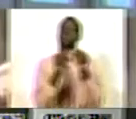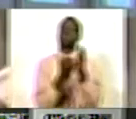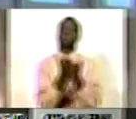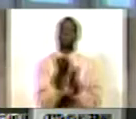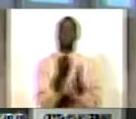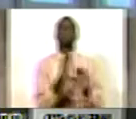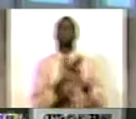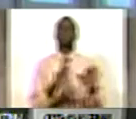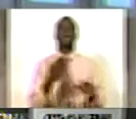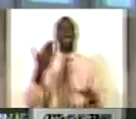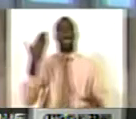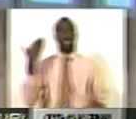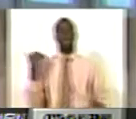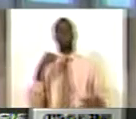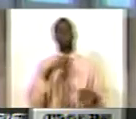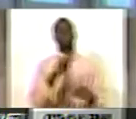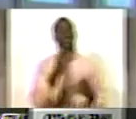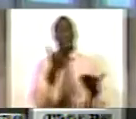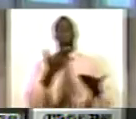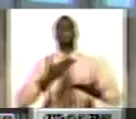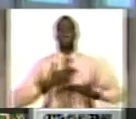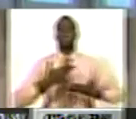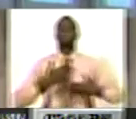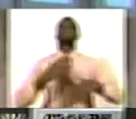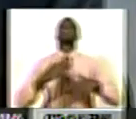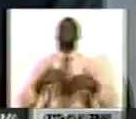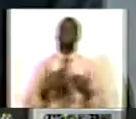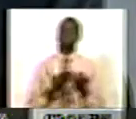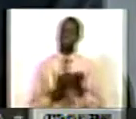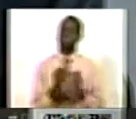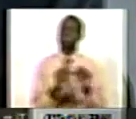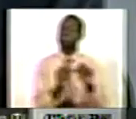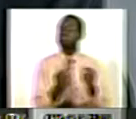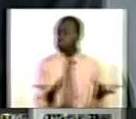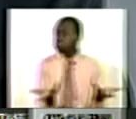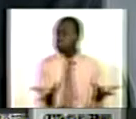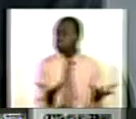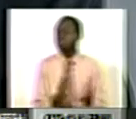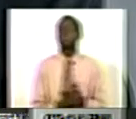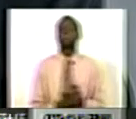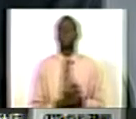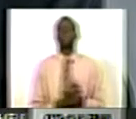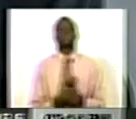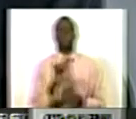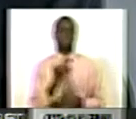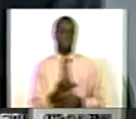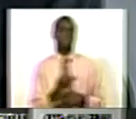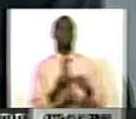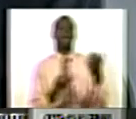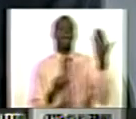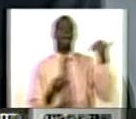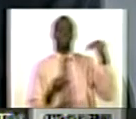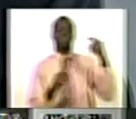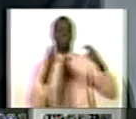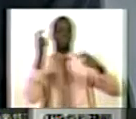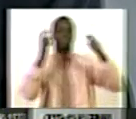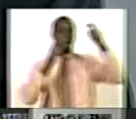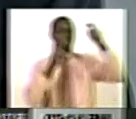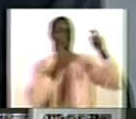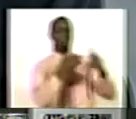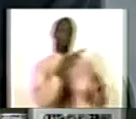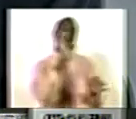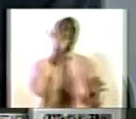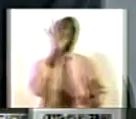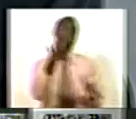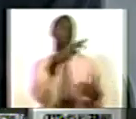brindado beneficios al pueblo venezolano? Yo creo que esa es un poco la semilla que nos dejó el comandante Chávez. Y sin lugar a